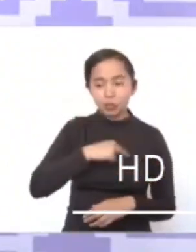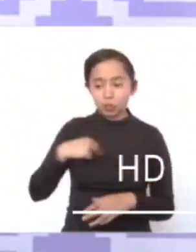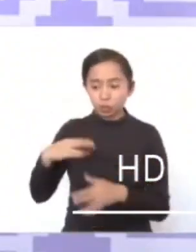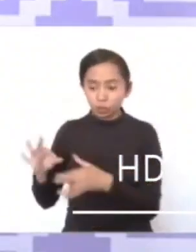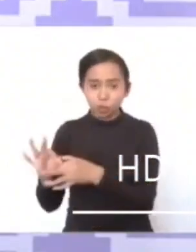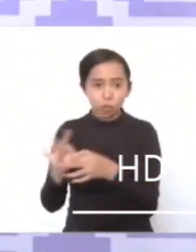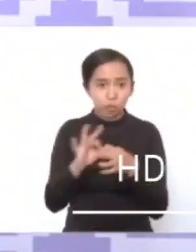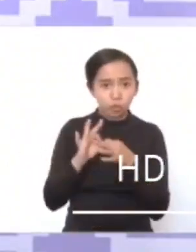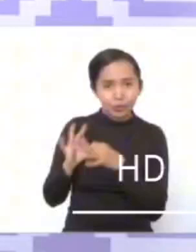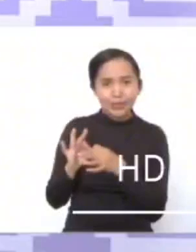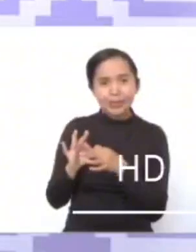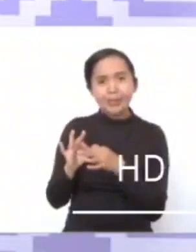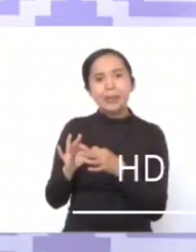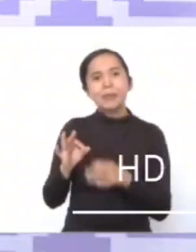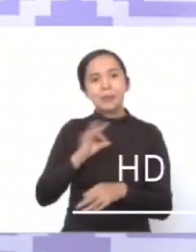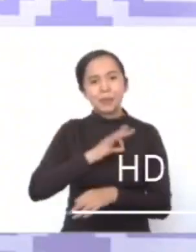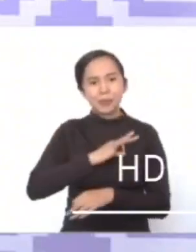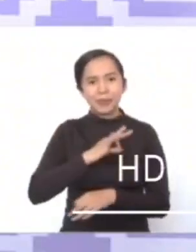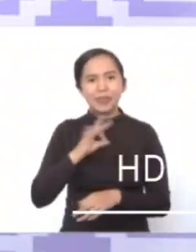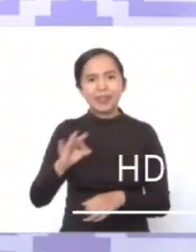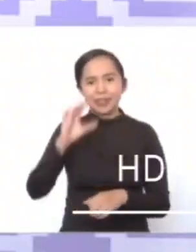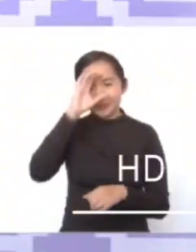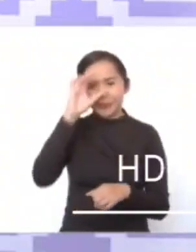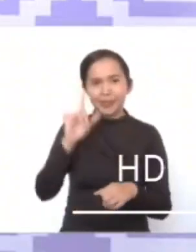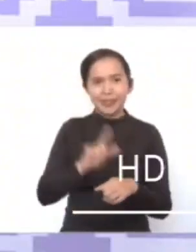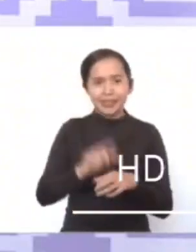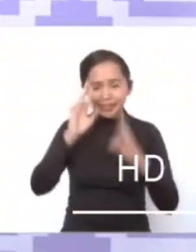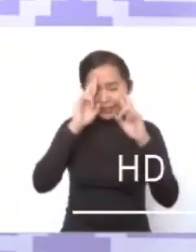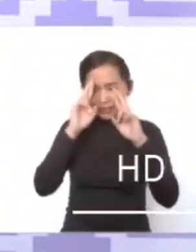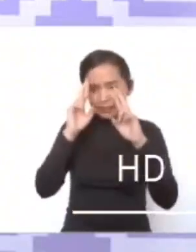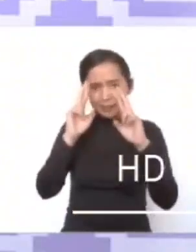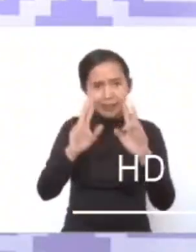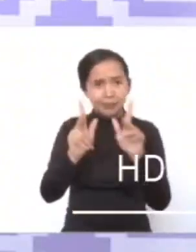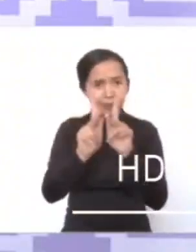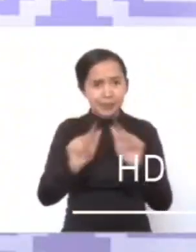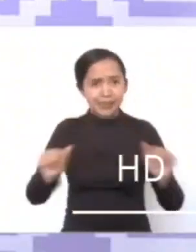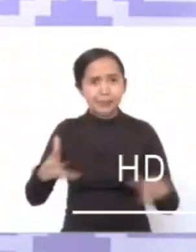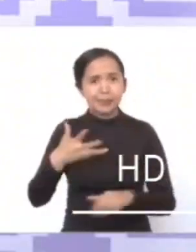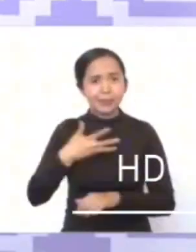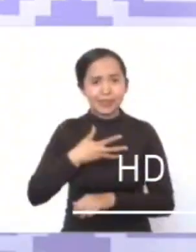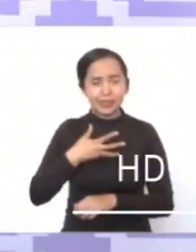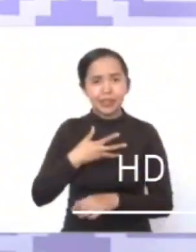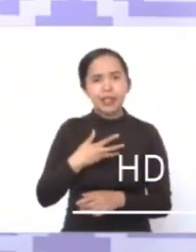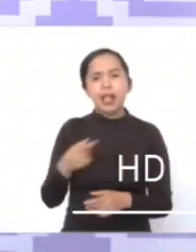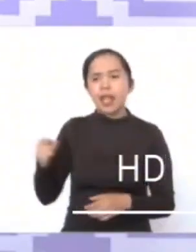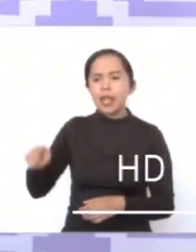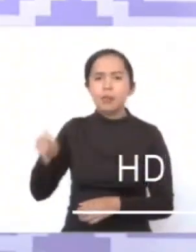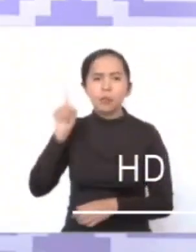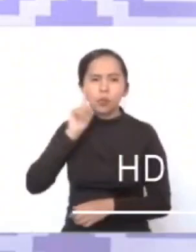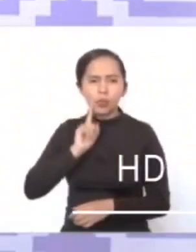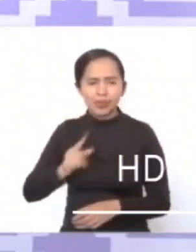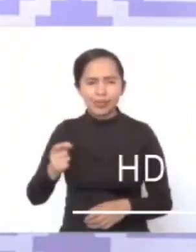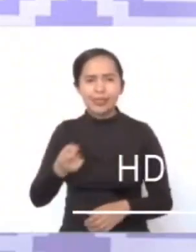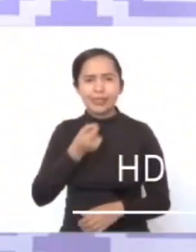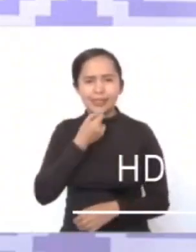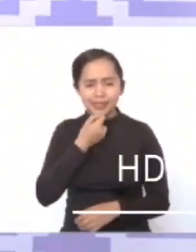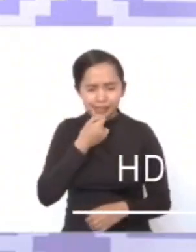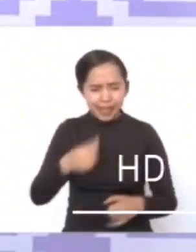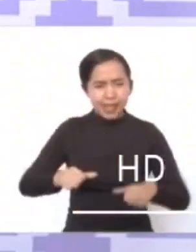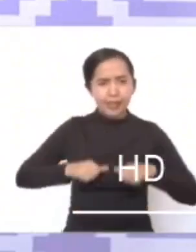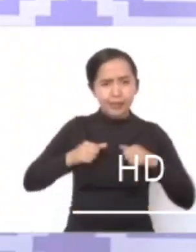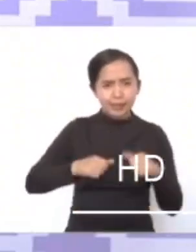avanzar hasta lograr esta cultura de paz y respeto, donde las niñas, las adolescentes y las